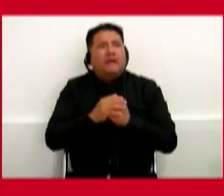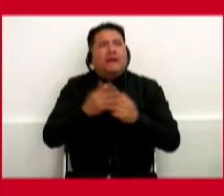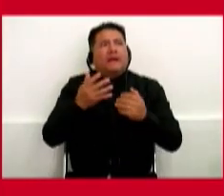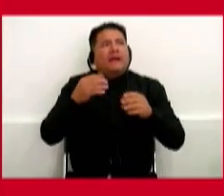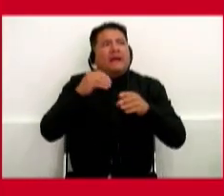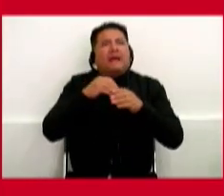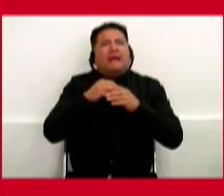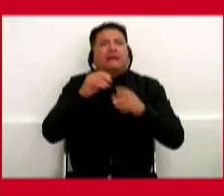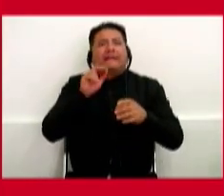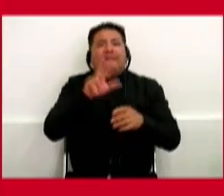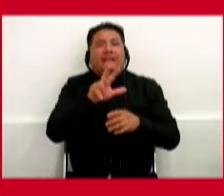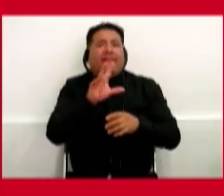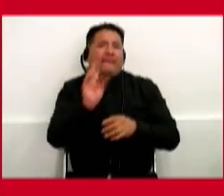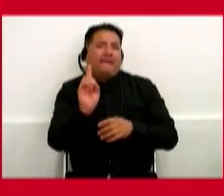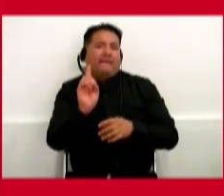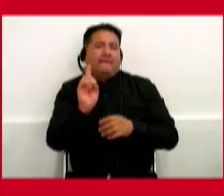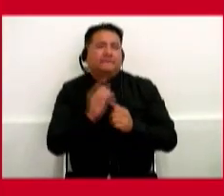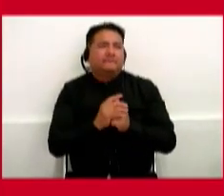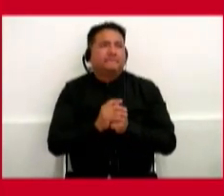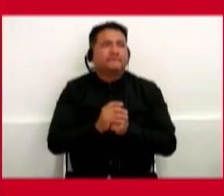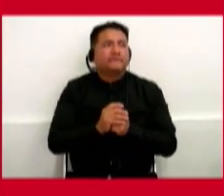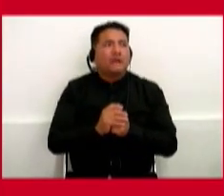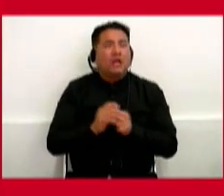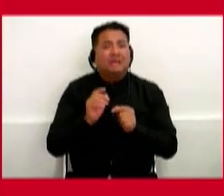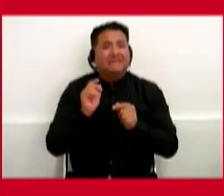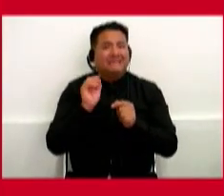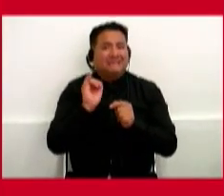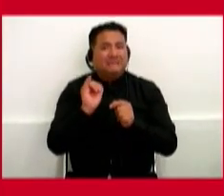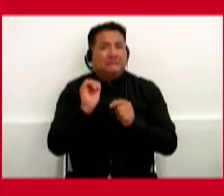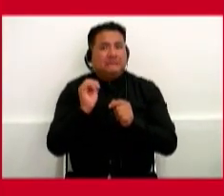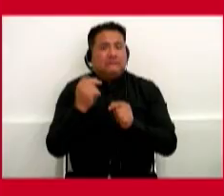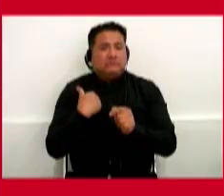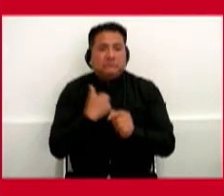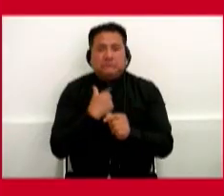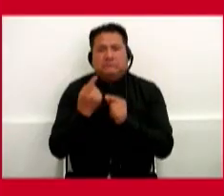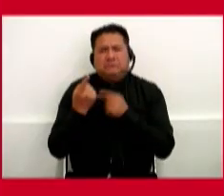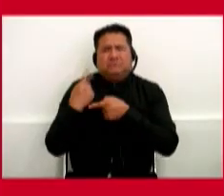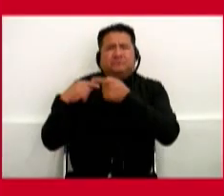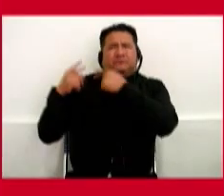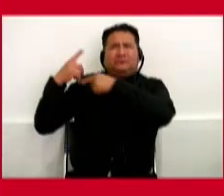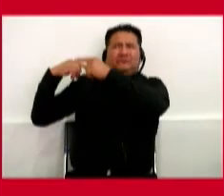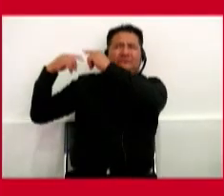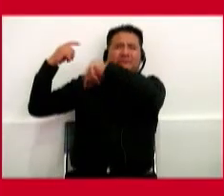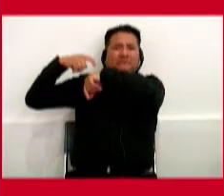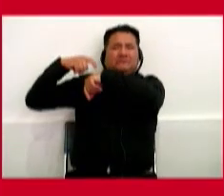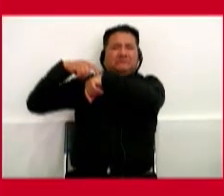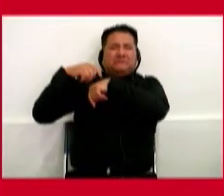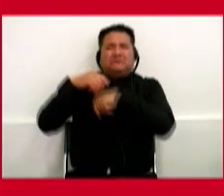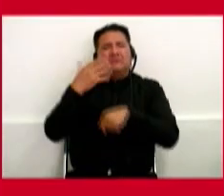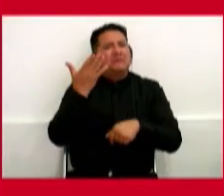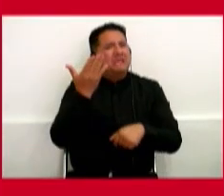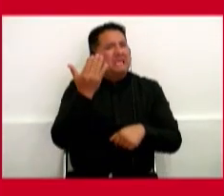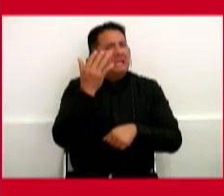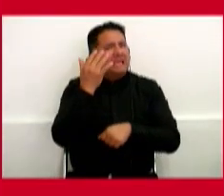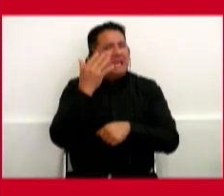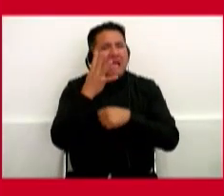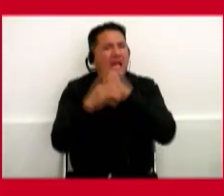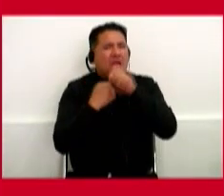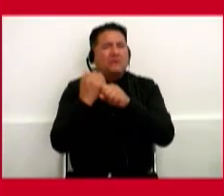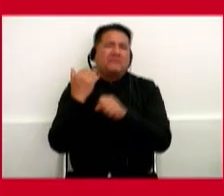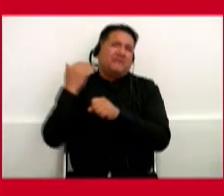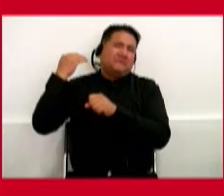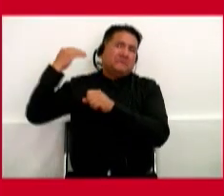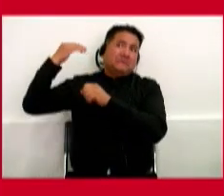¿no? Si nosotros retrocedemos el tiempo un poco, digamos unos 15 años, ¿no? Años más, años menos, pero más o menos por